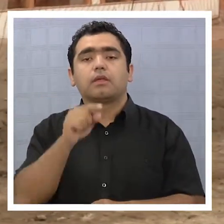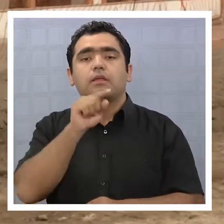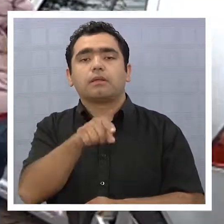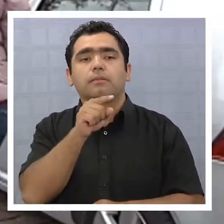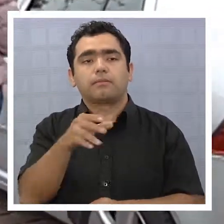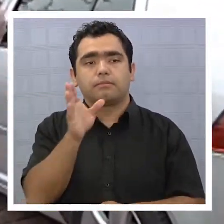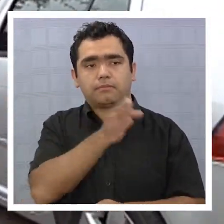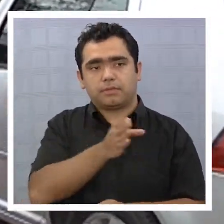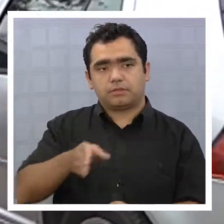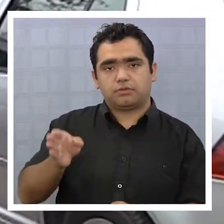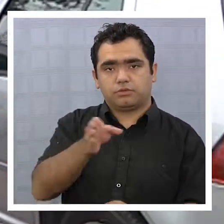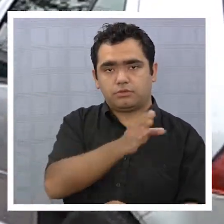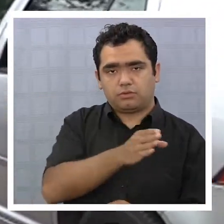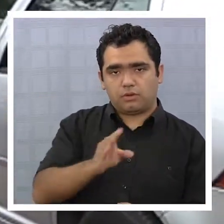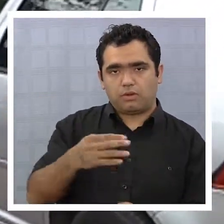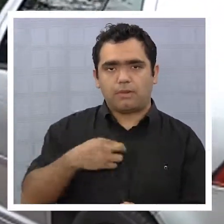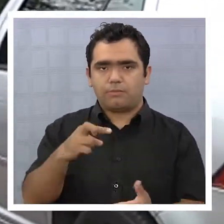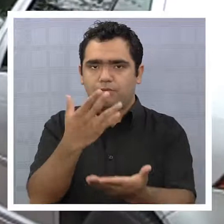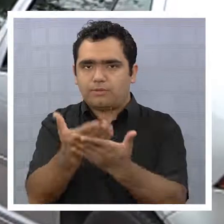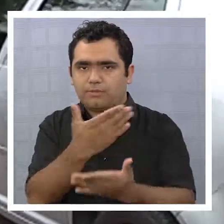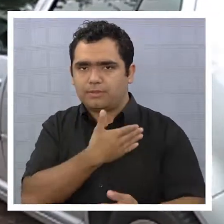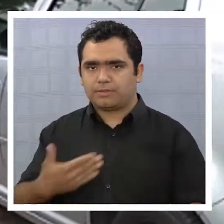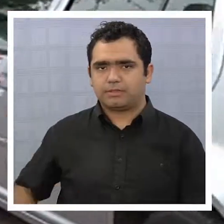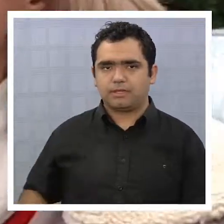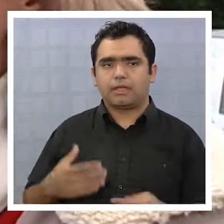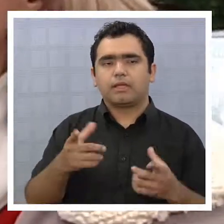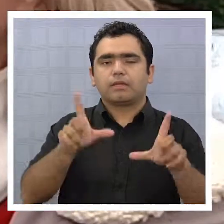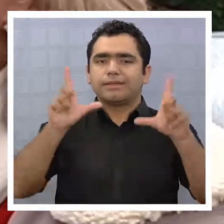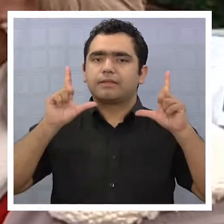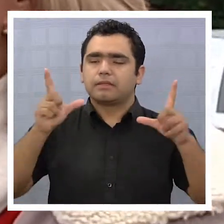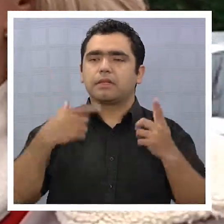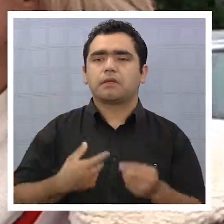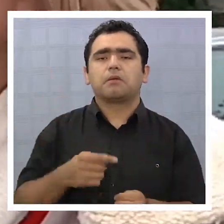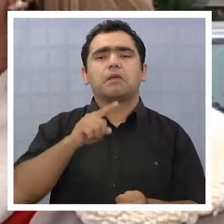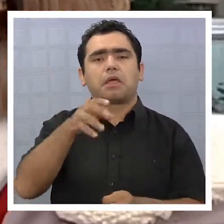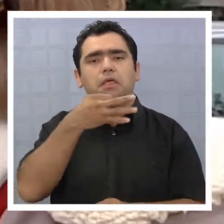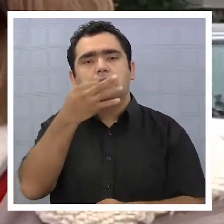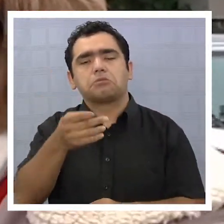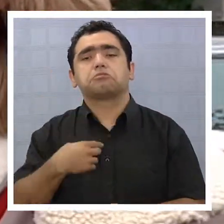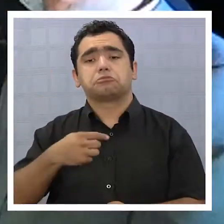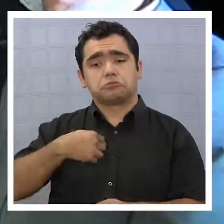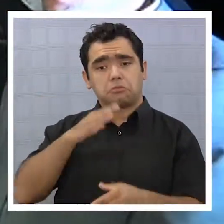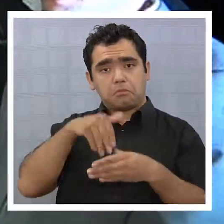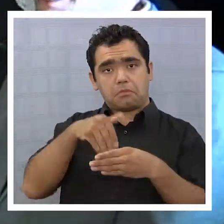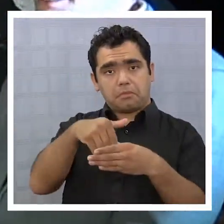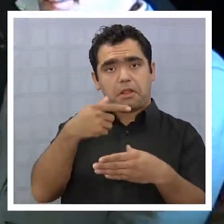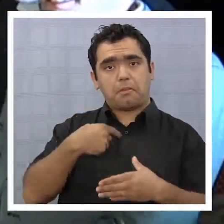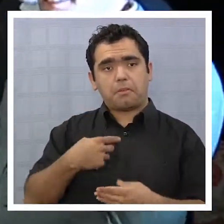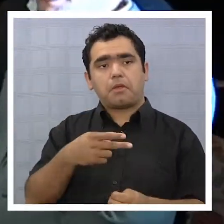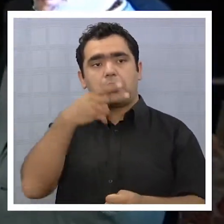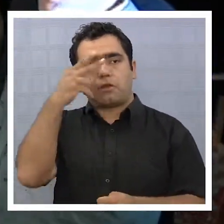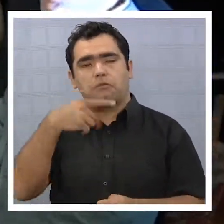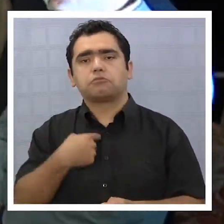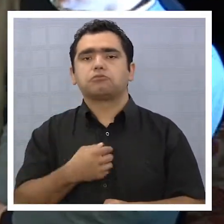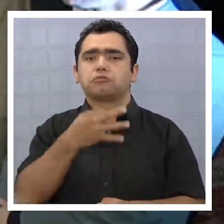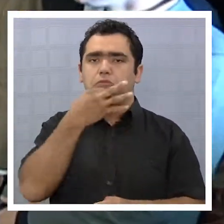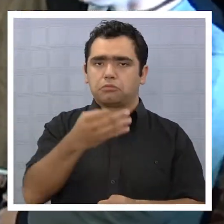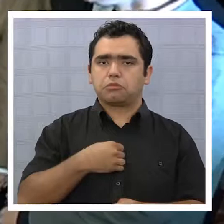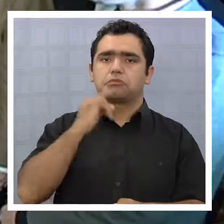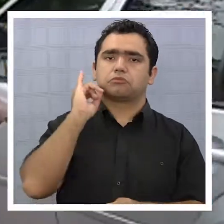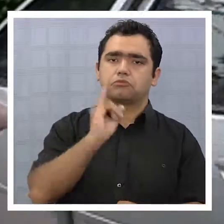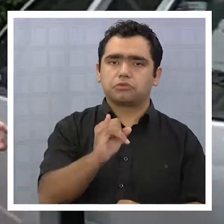como la bandera de la derecha evelyn matthei quien indicó que si es elegida en noviembre su prioridad será aumentar de forma fija a